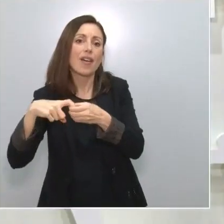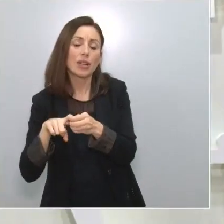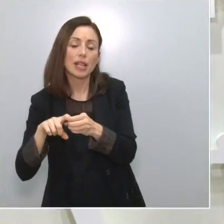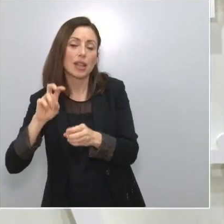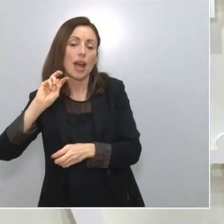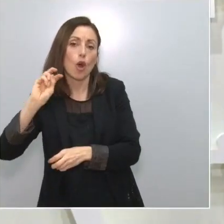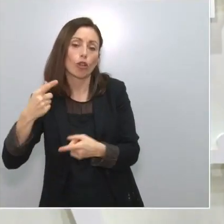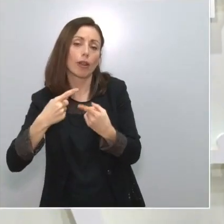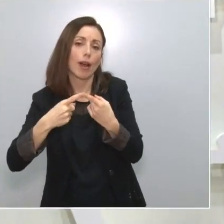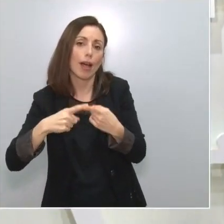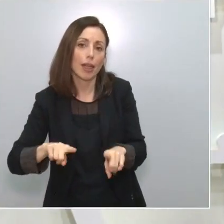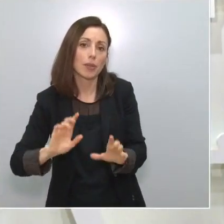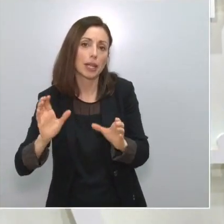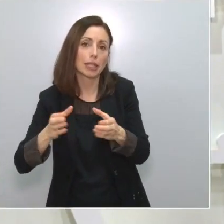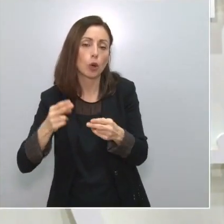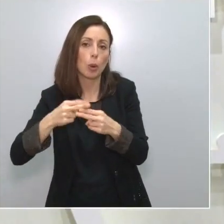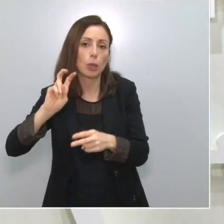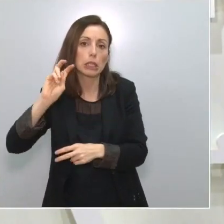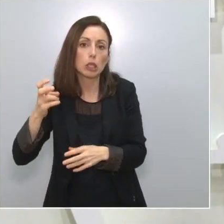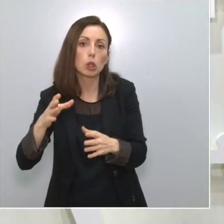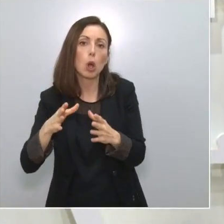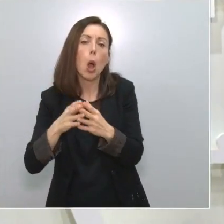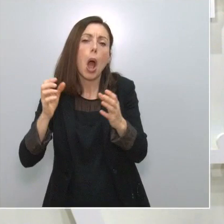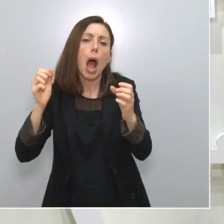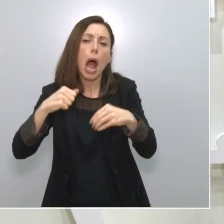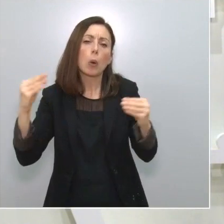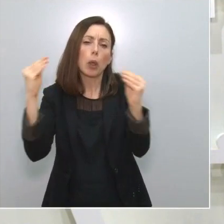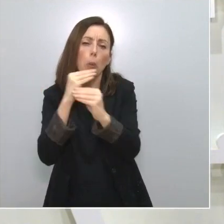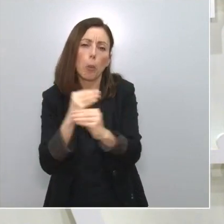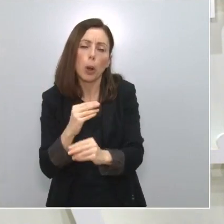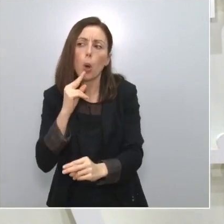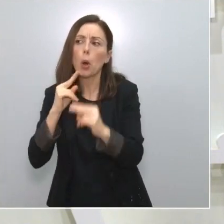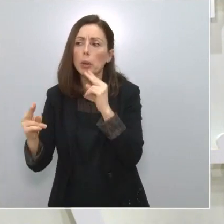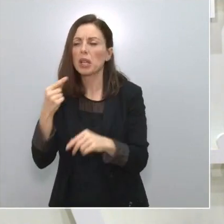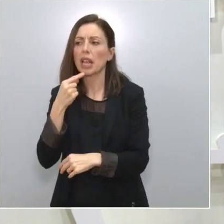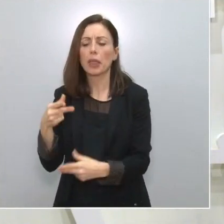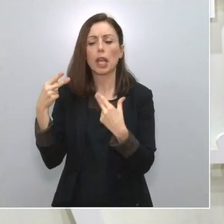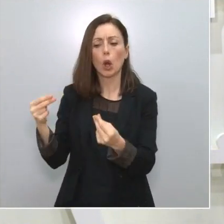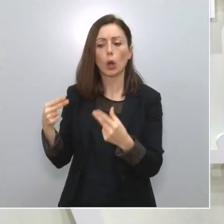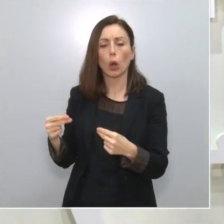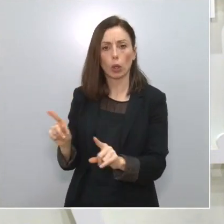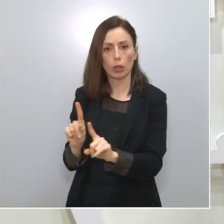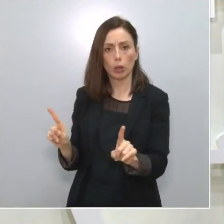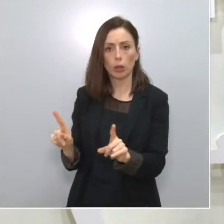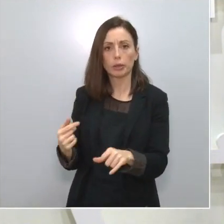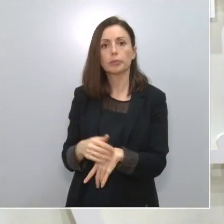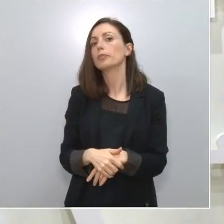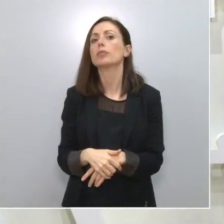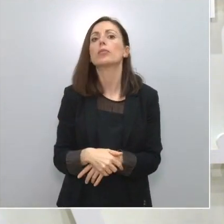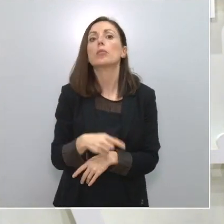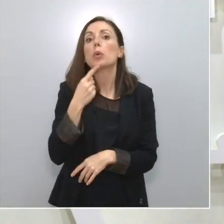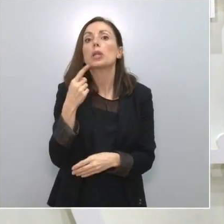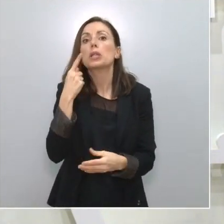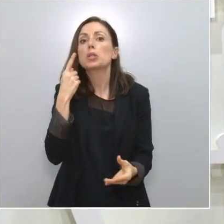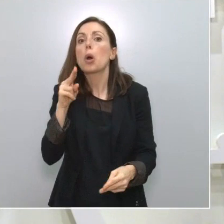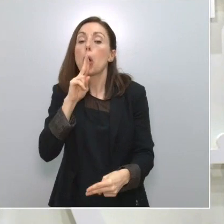Socialista, no hemos mostrado nuestro desacuerdo, ni le hemos expresado una negativa al presidente del Gobierno. Le hemos dicho que suena bien,